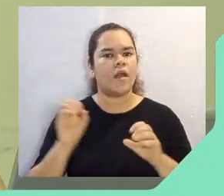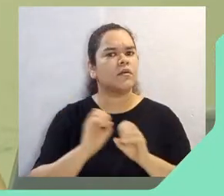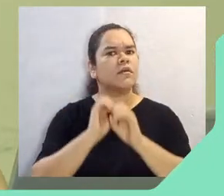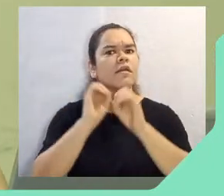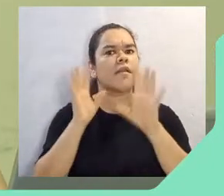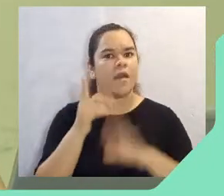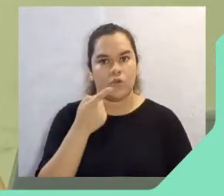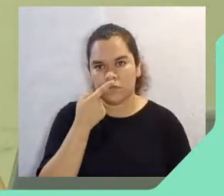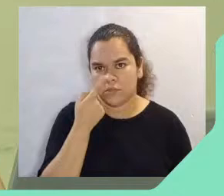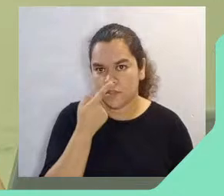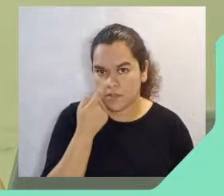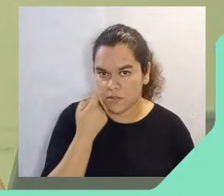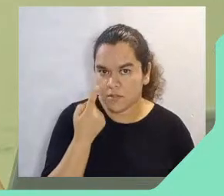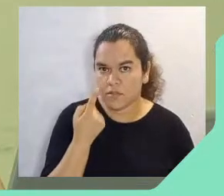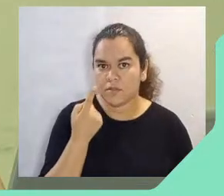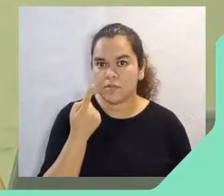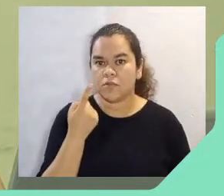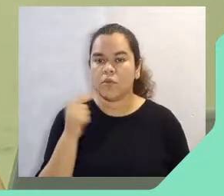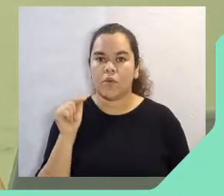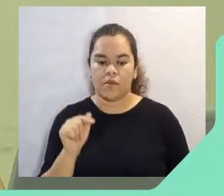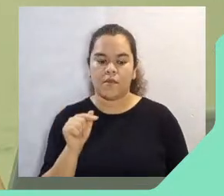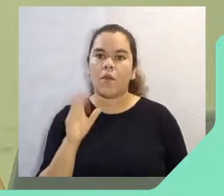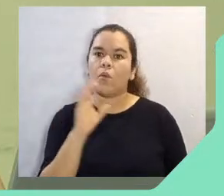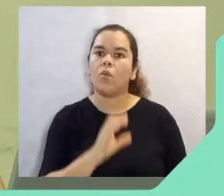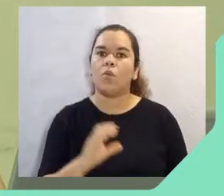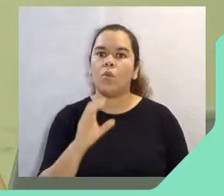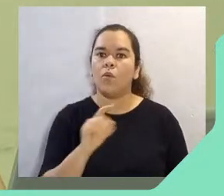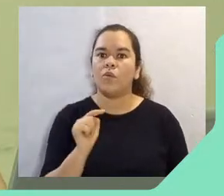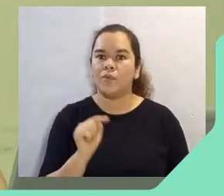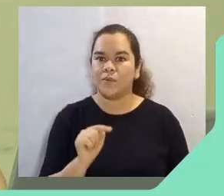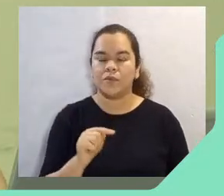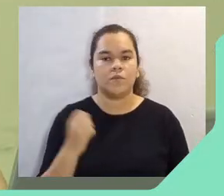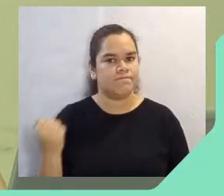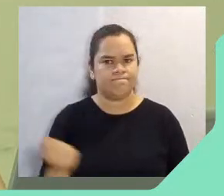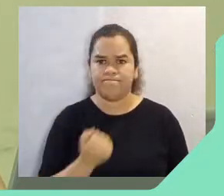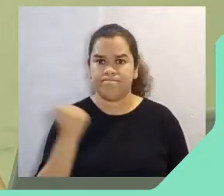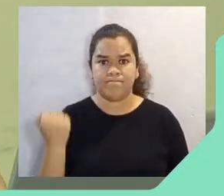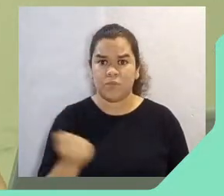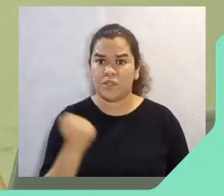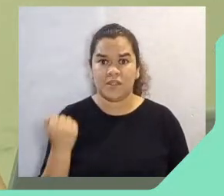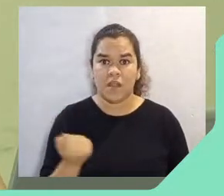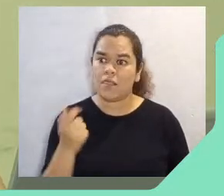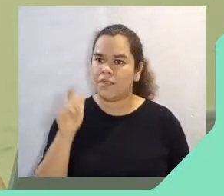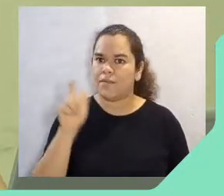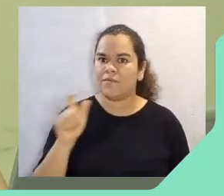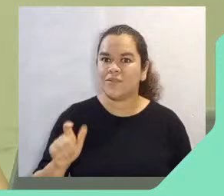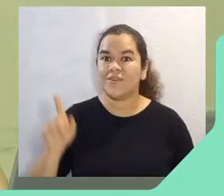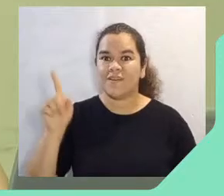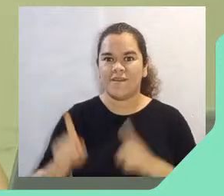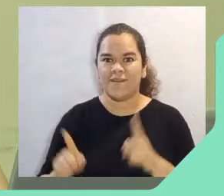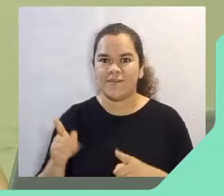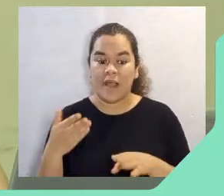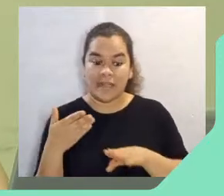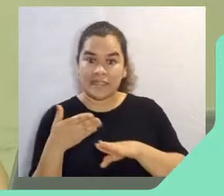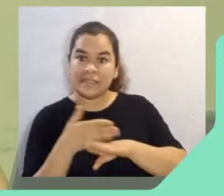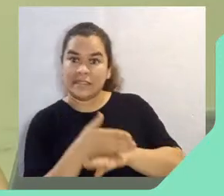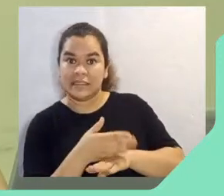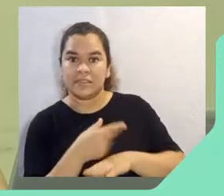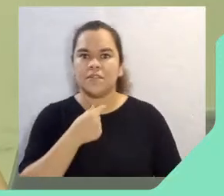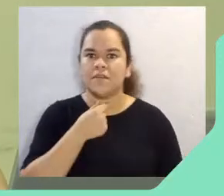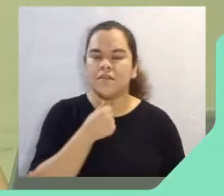claro estas cuestiones que son, la verdad, de vital importancia para quienes están en su